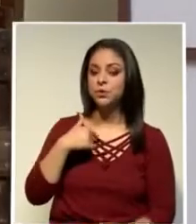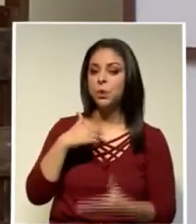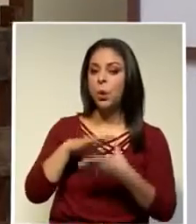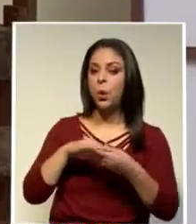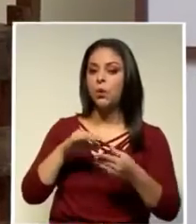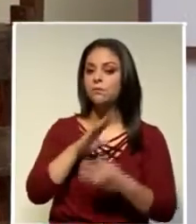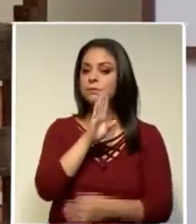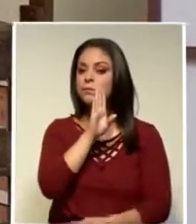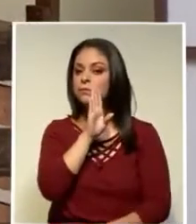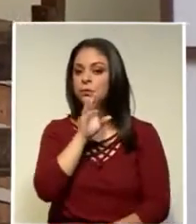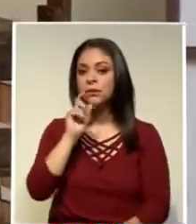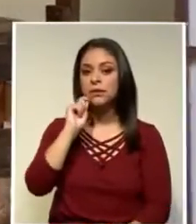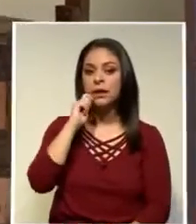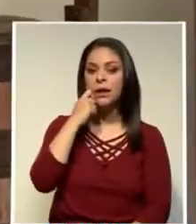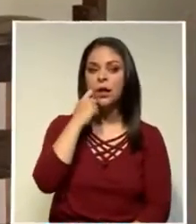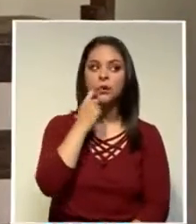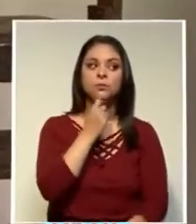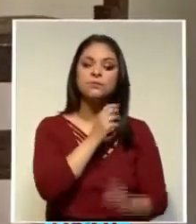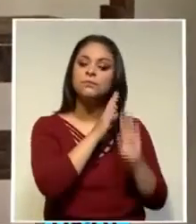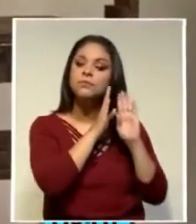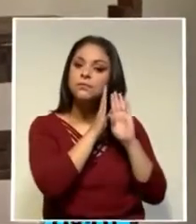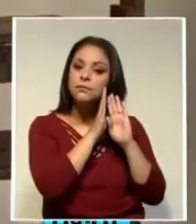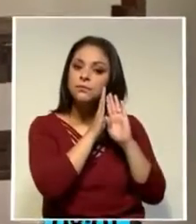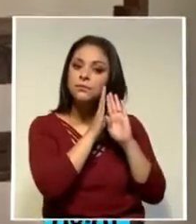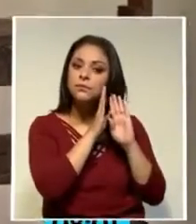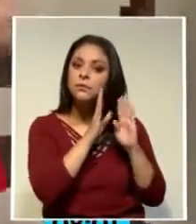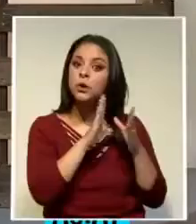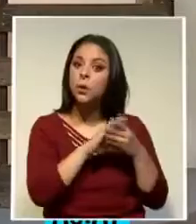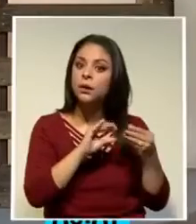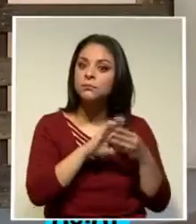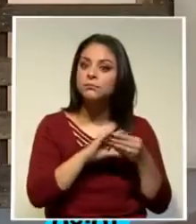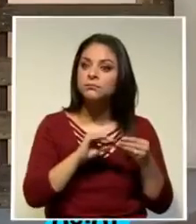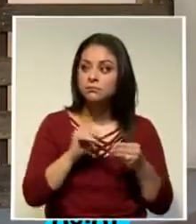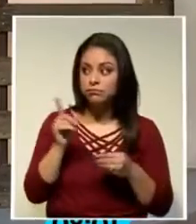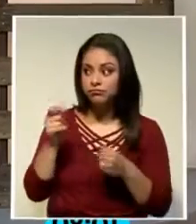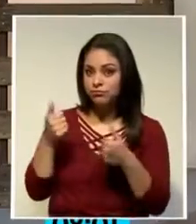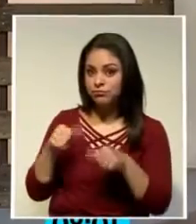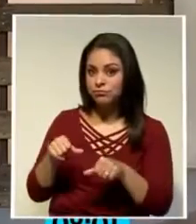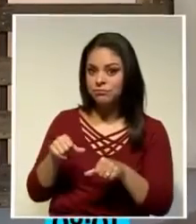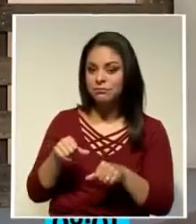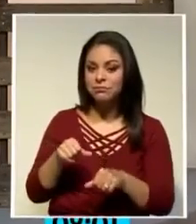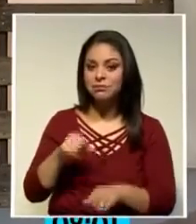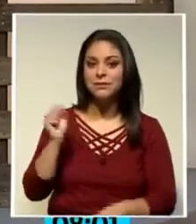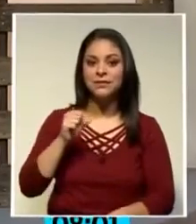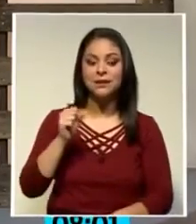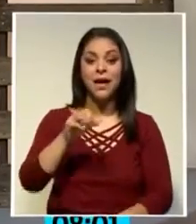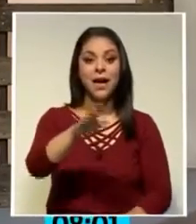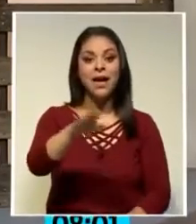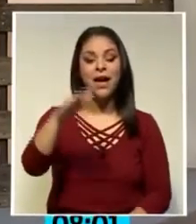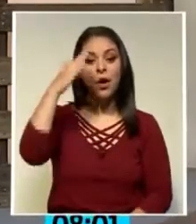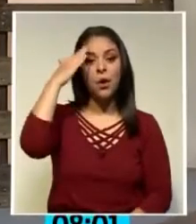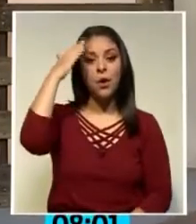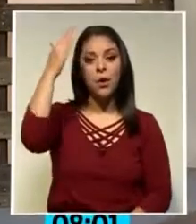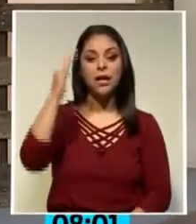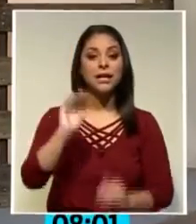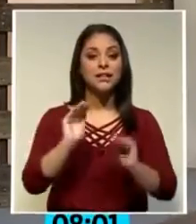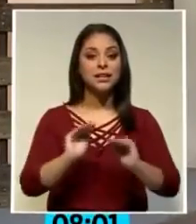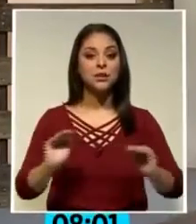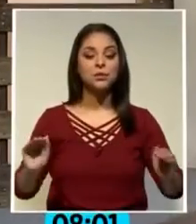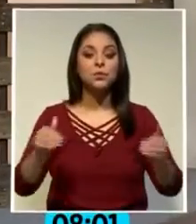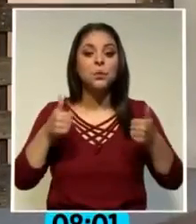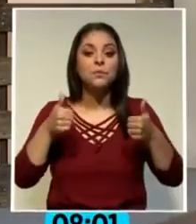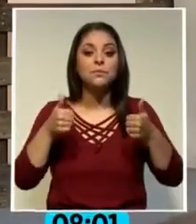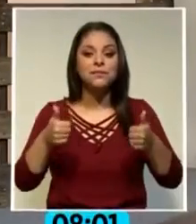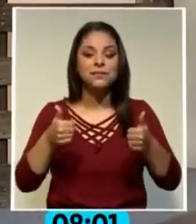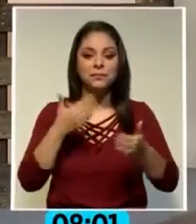un secreto. Cuéntame, cuéntame. ¿Le parece? ¡Ah! ¡Díganles, díganles! Sí, sí. ¡Ay, hola! Niños y niñas, ¿cómo están?